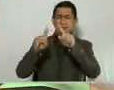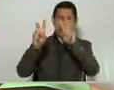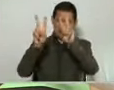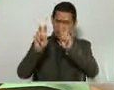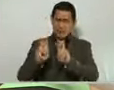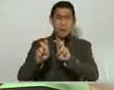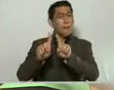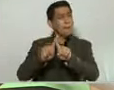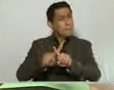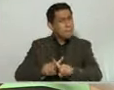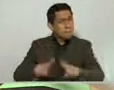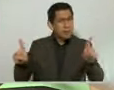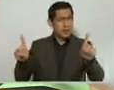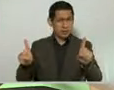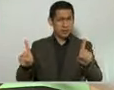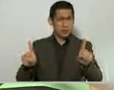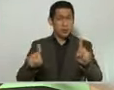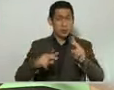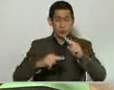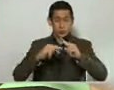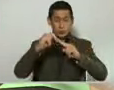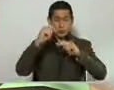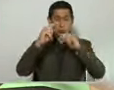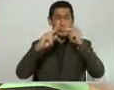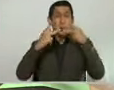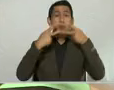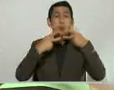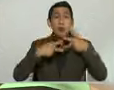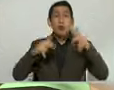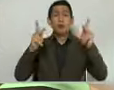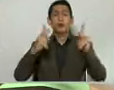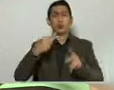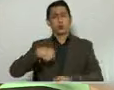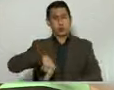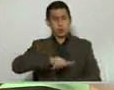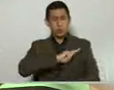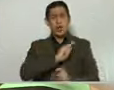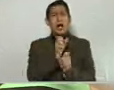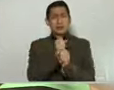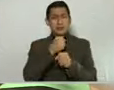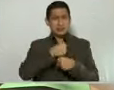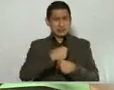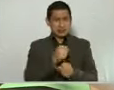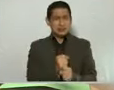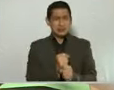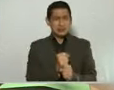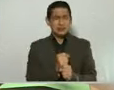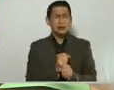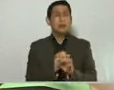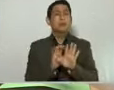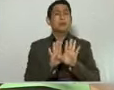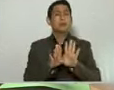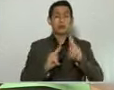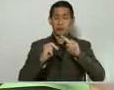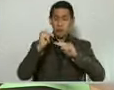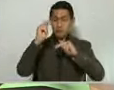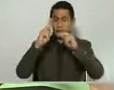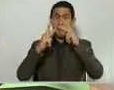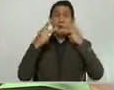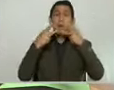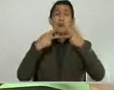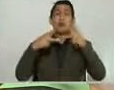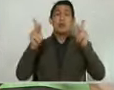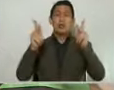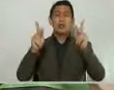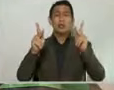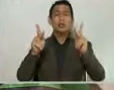más impactante en obra pública o en obras que hayamos realizado como municipio? La obra pública siempre dije que la hacía